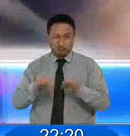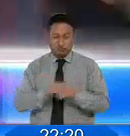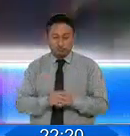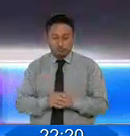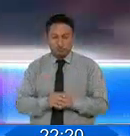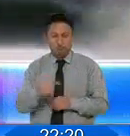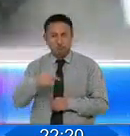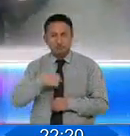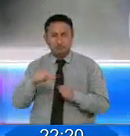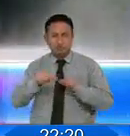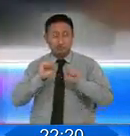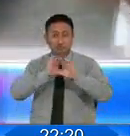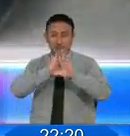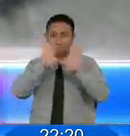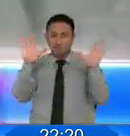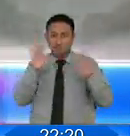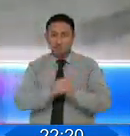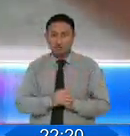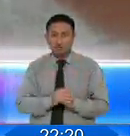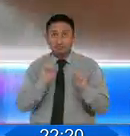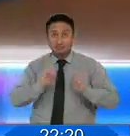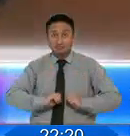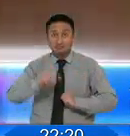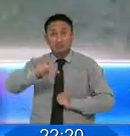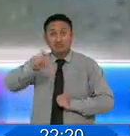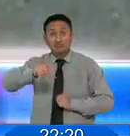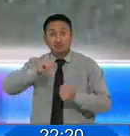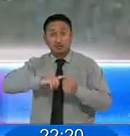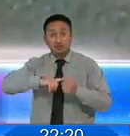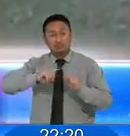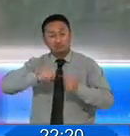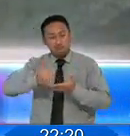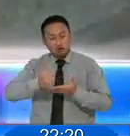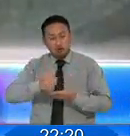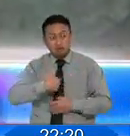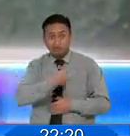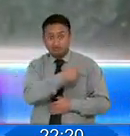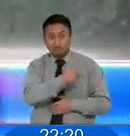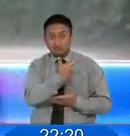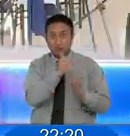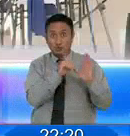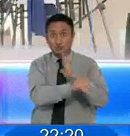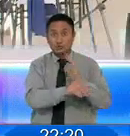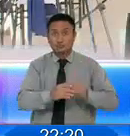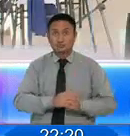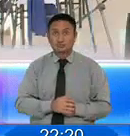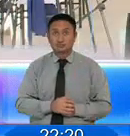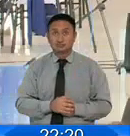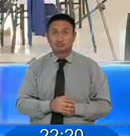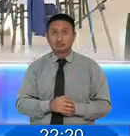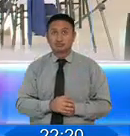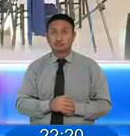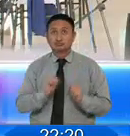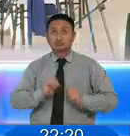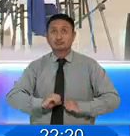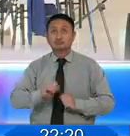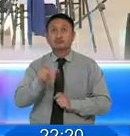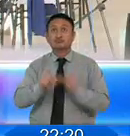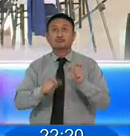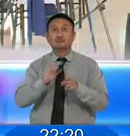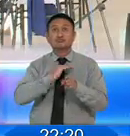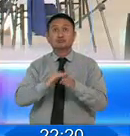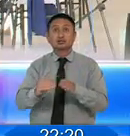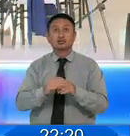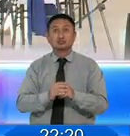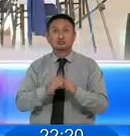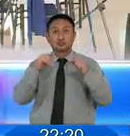su administración es transparente y que los capitalinos ayuden denunciando actos de corrupción. Nos invitar a la ciudadanía a que en